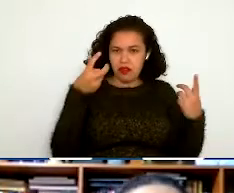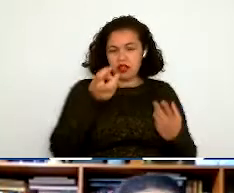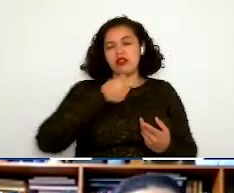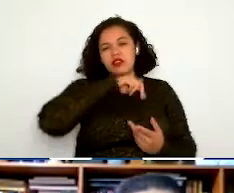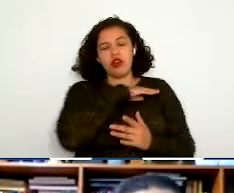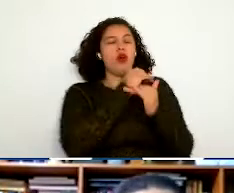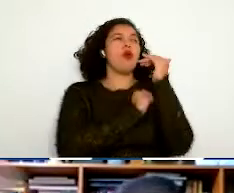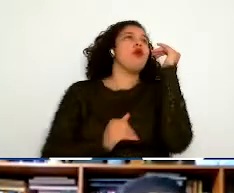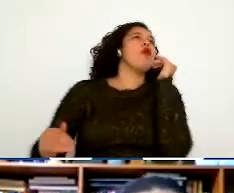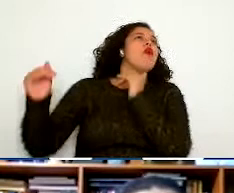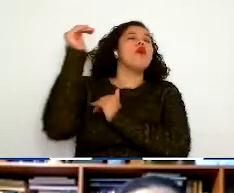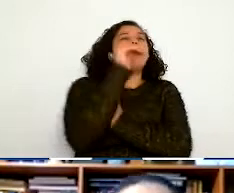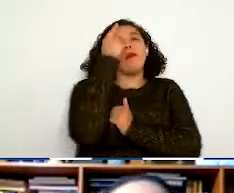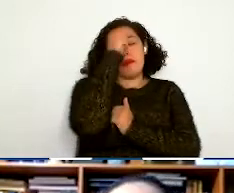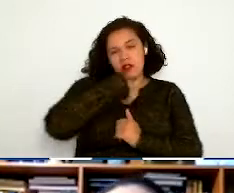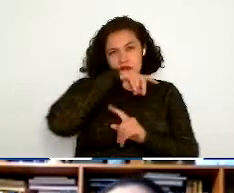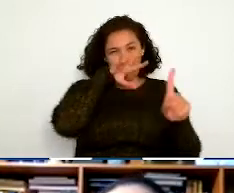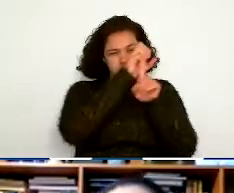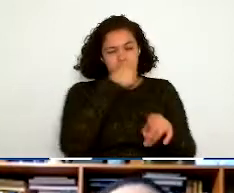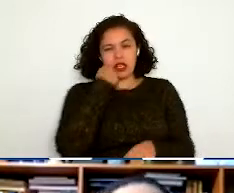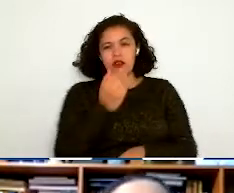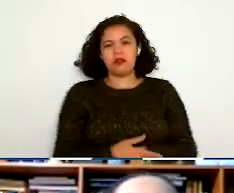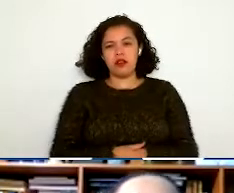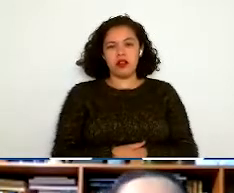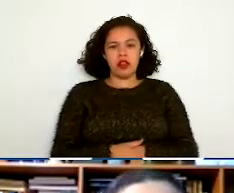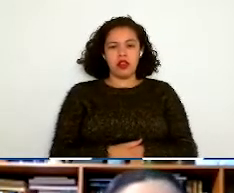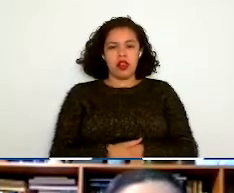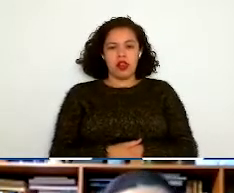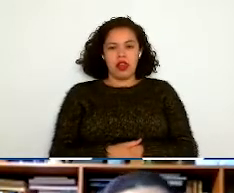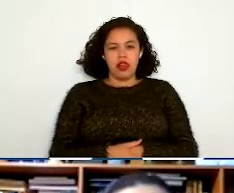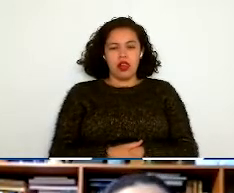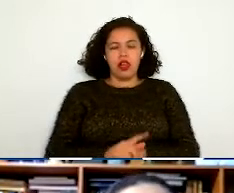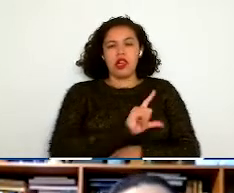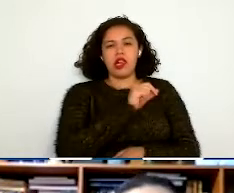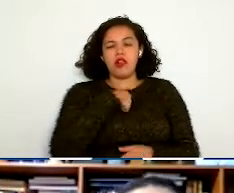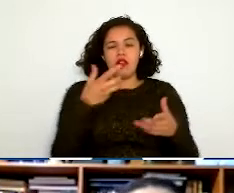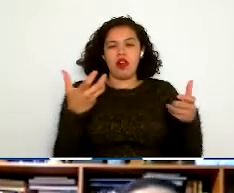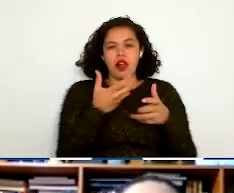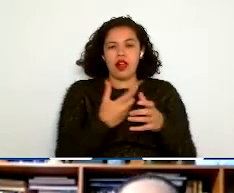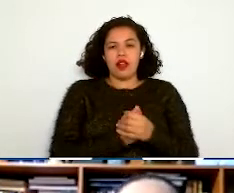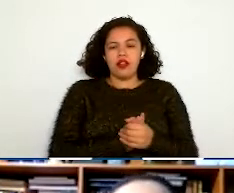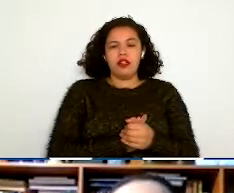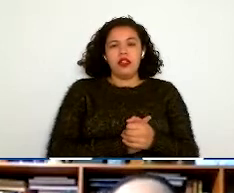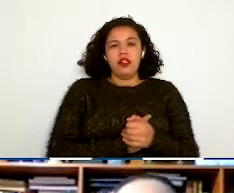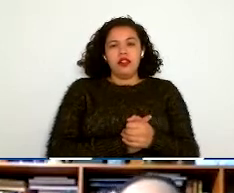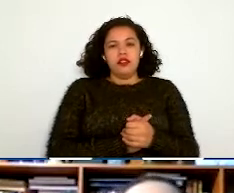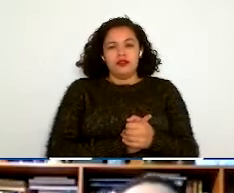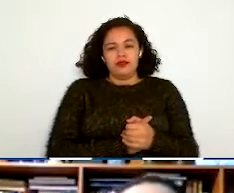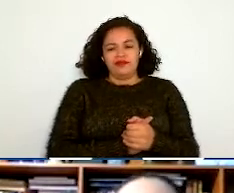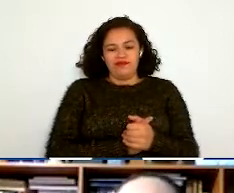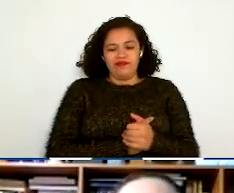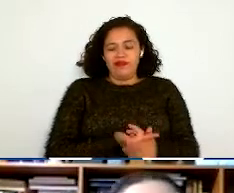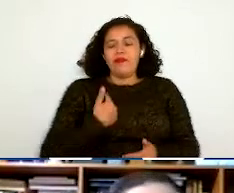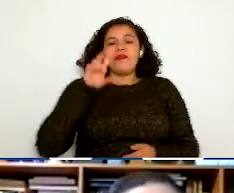máximos, por ejemplo, a llegar y que a partir de la productividad que yo realice, pues será, vamos a medir qué tanto alcancé